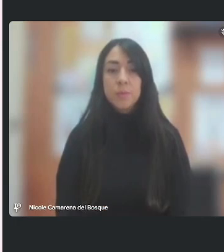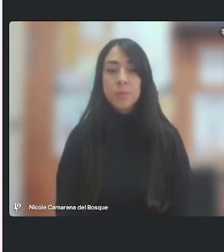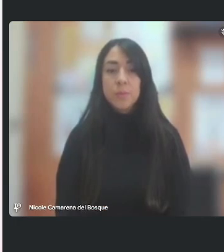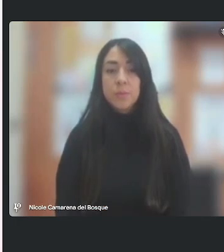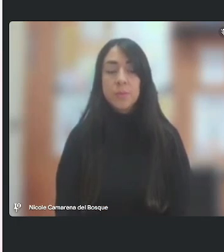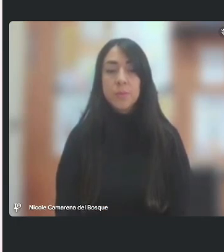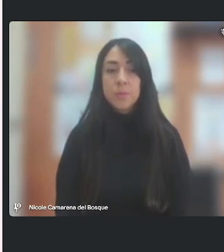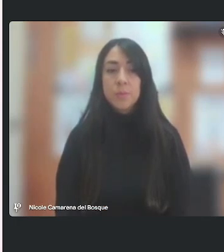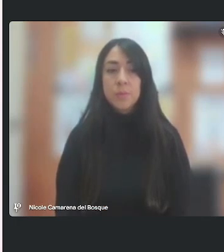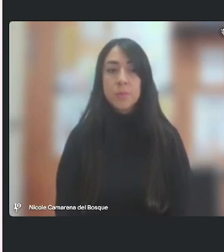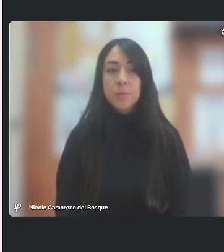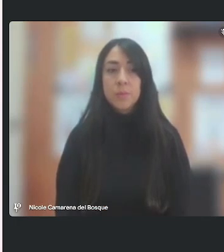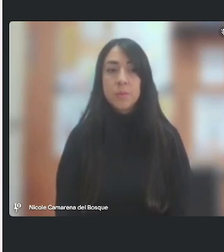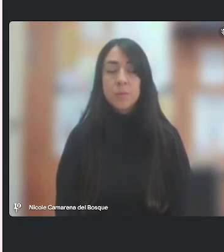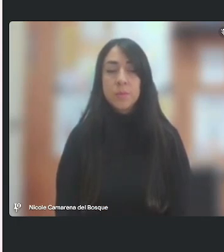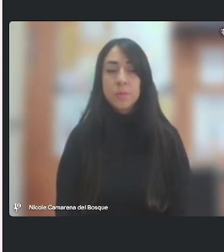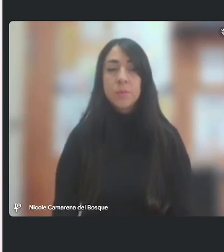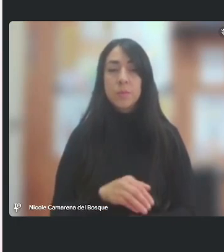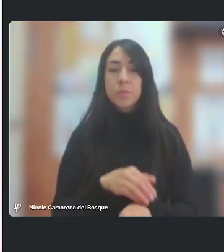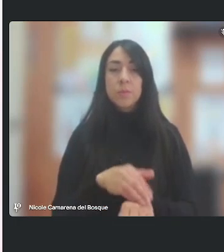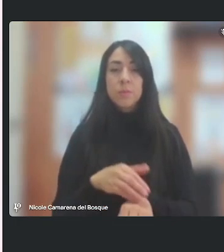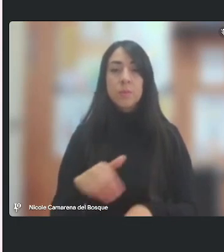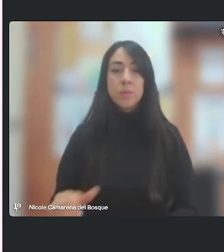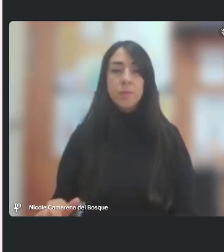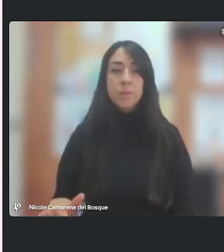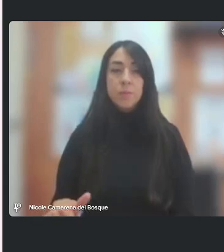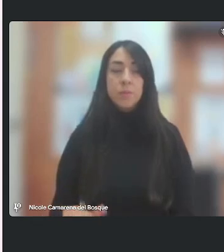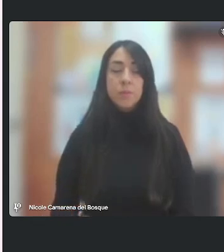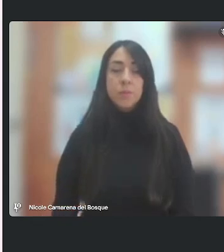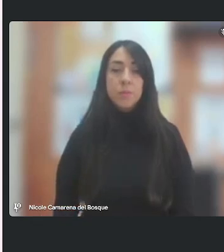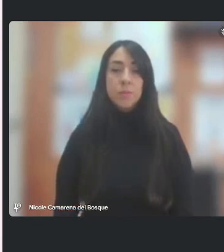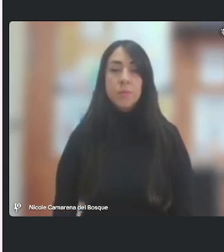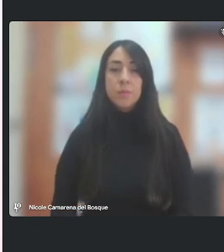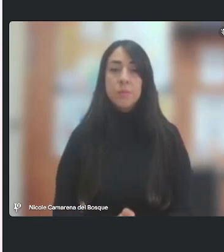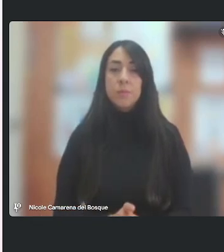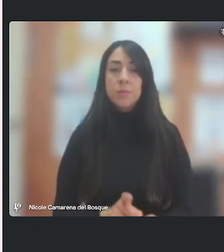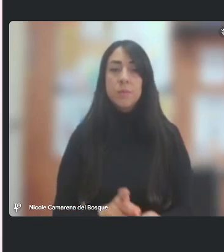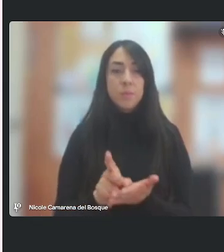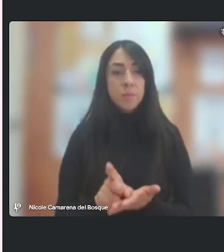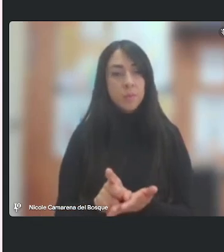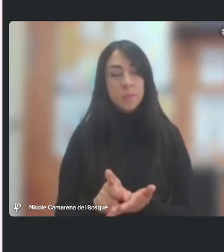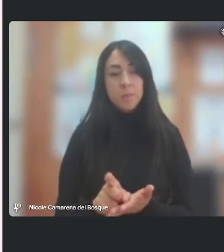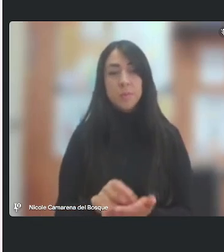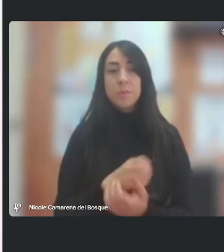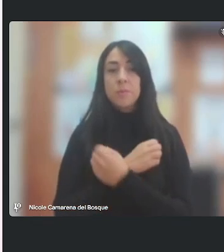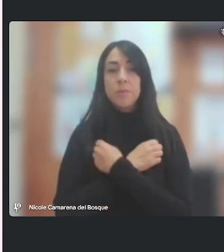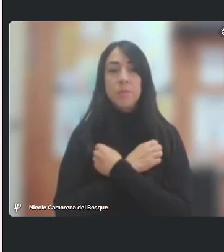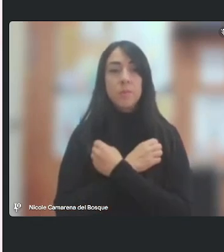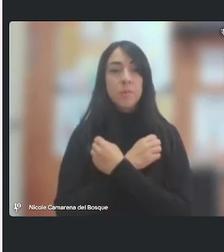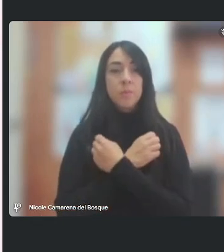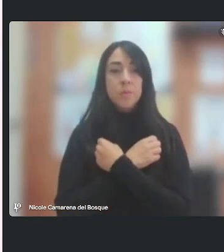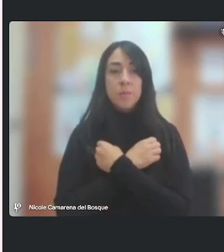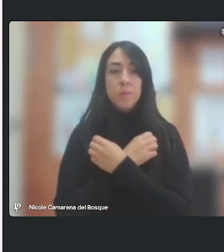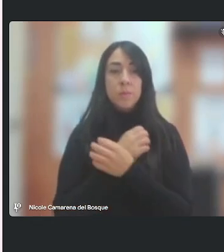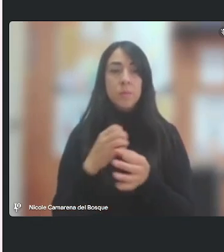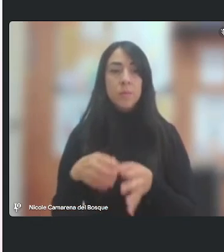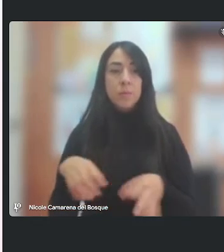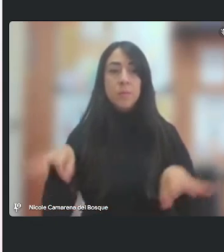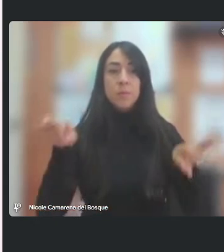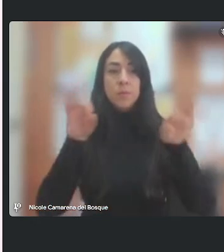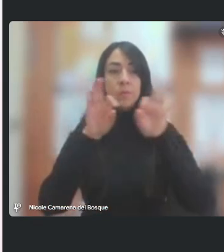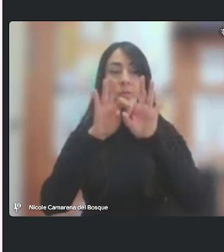Número 6, derecho a la educación integral de la sexualidad en lenguas, lenguajes y con recursos acorde